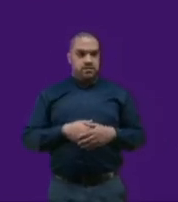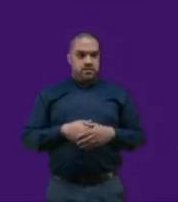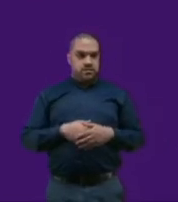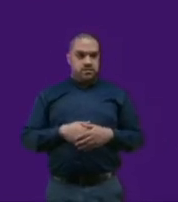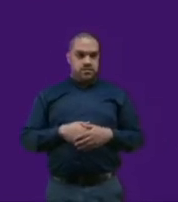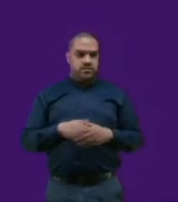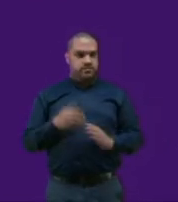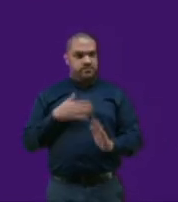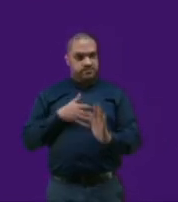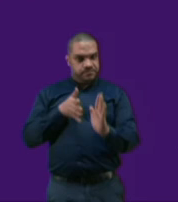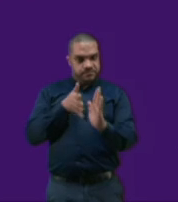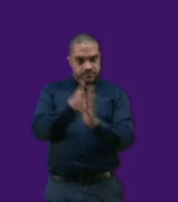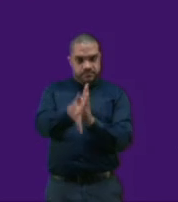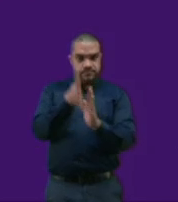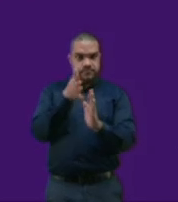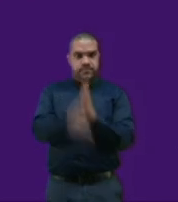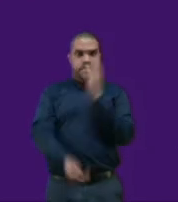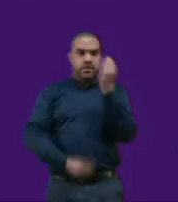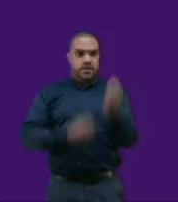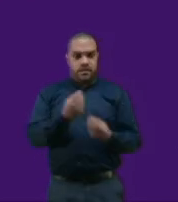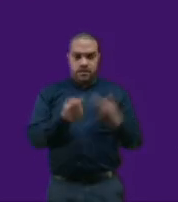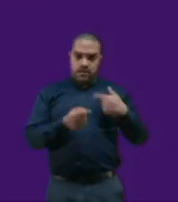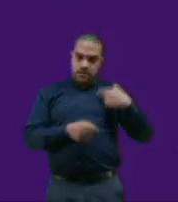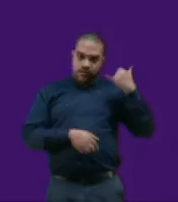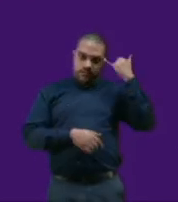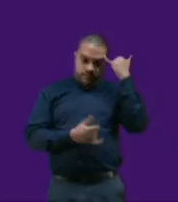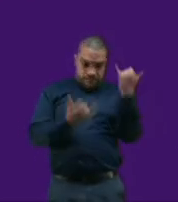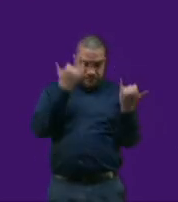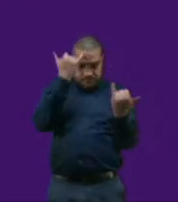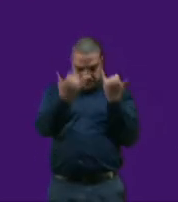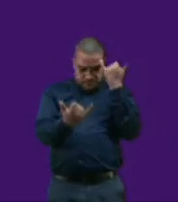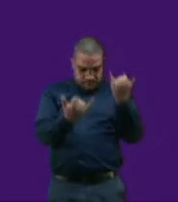Te doy algunos puntos antes de darte algunas ideas y consejos, ¿no?